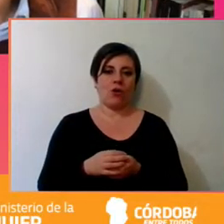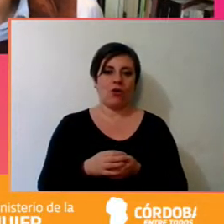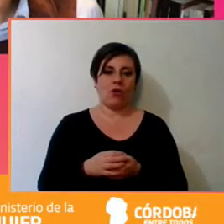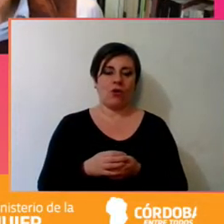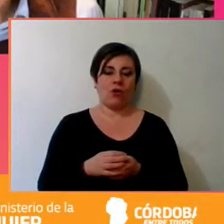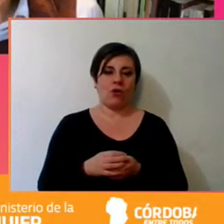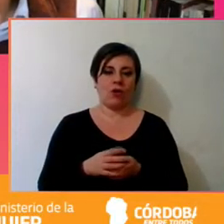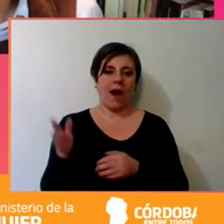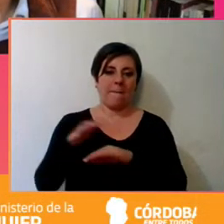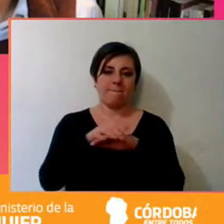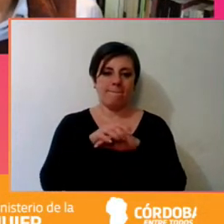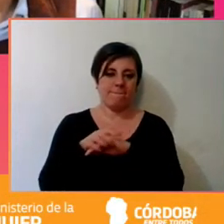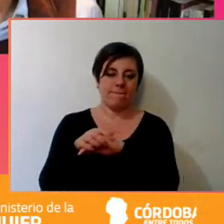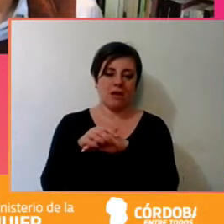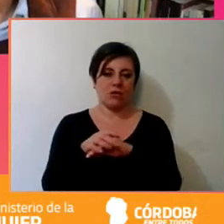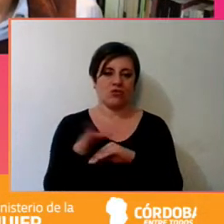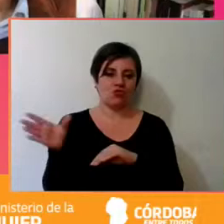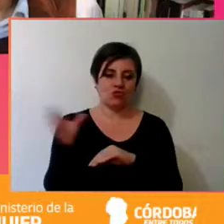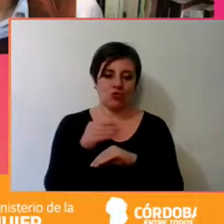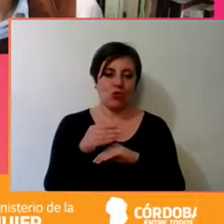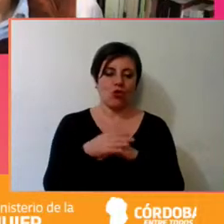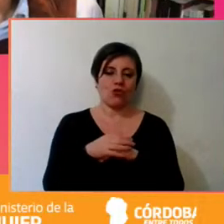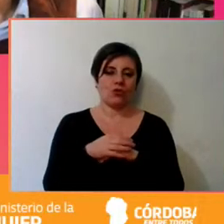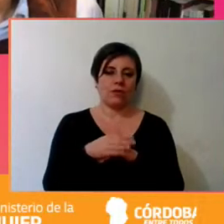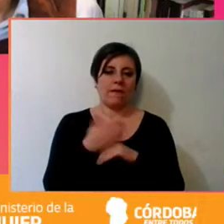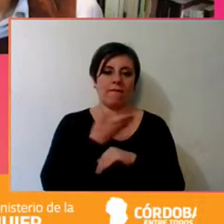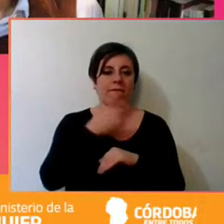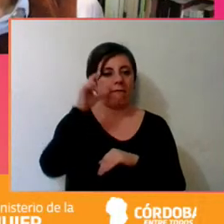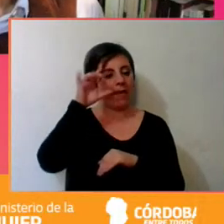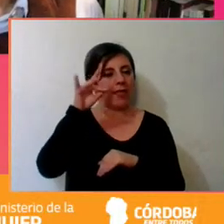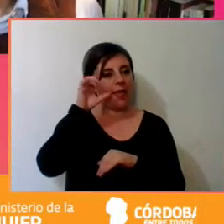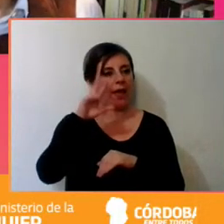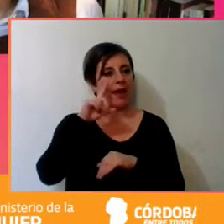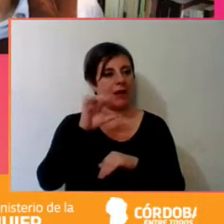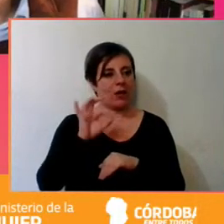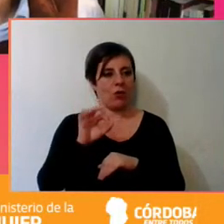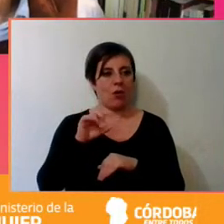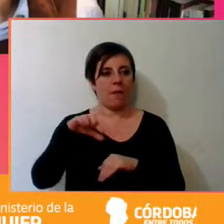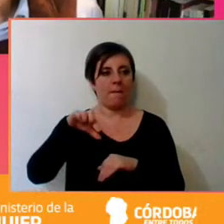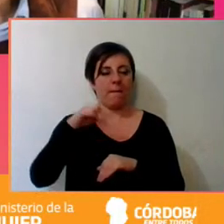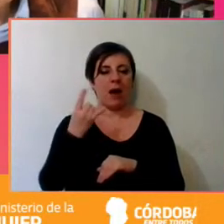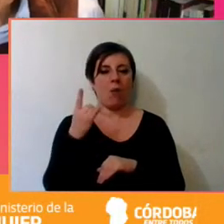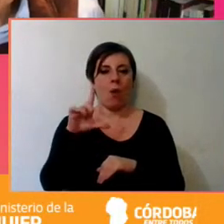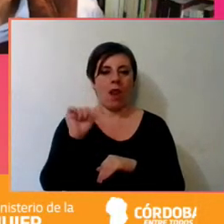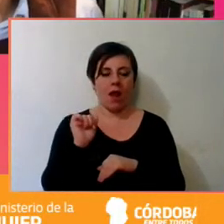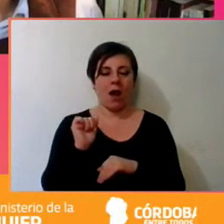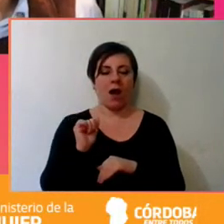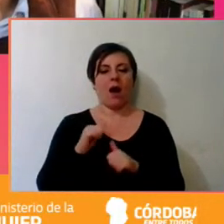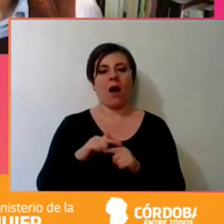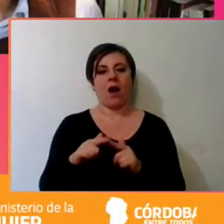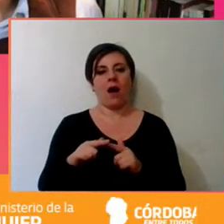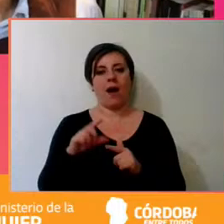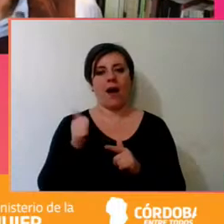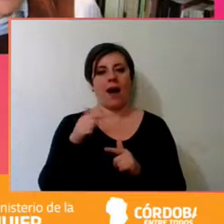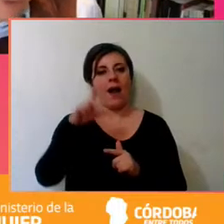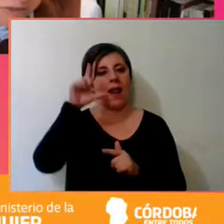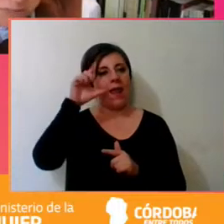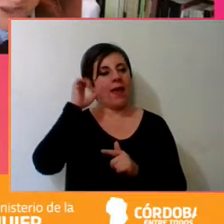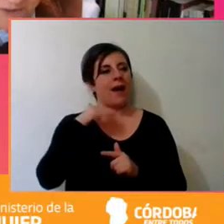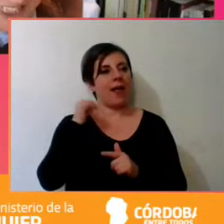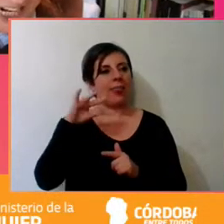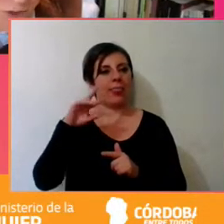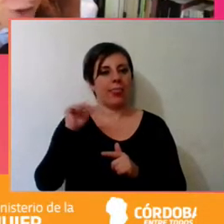tantas amigas, amigos como Federico, como Paola Narváez, como la propia Alejandra Mora, y